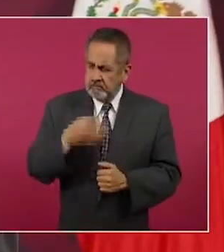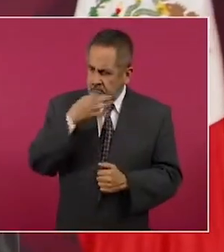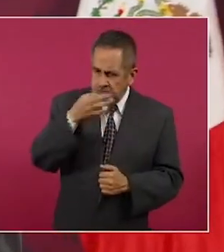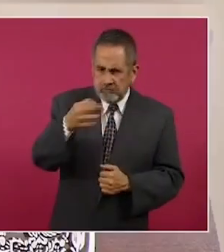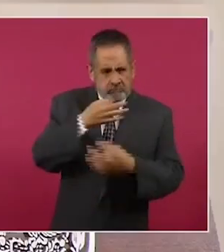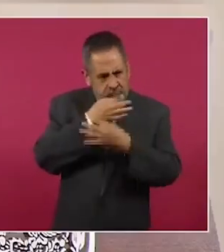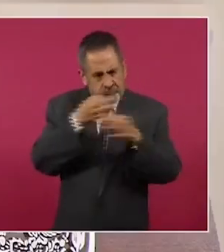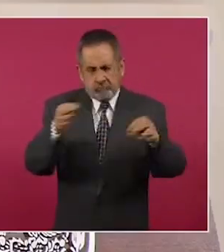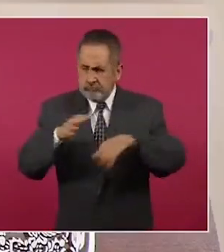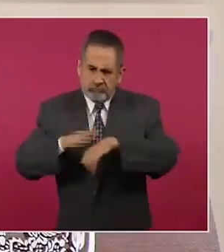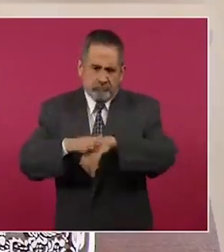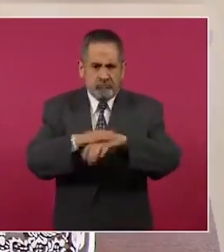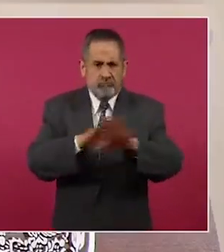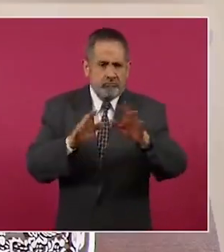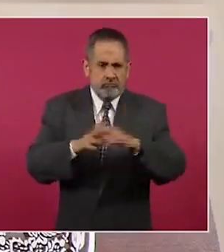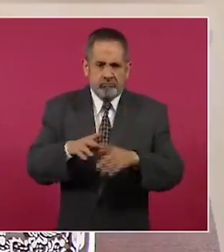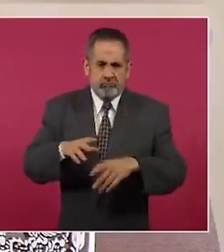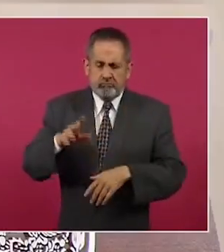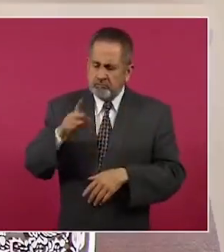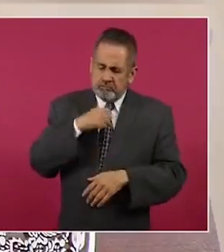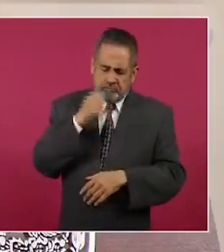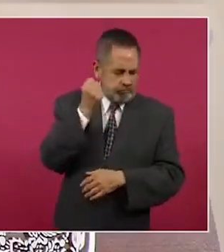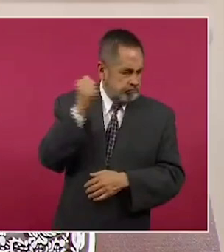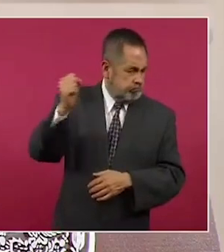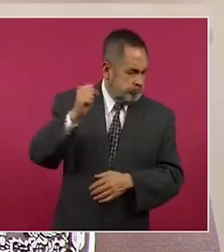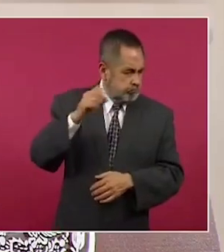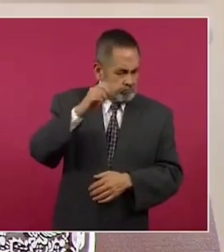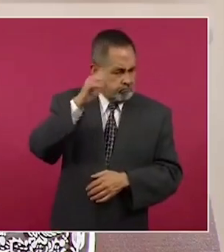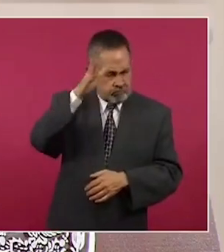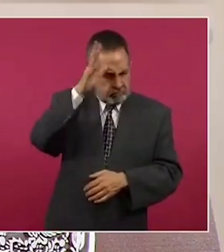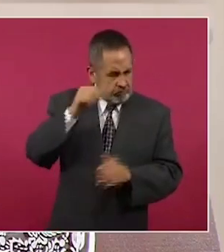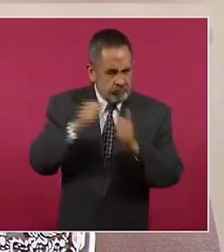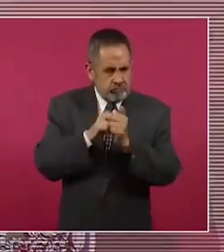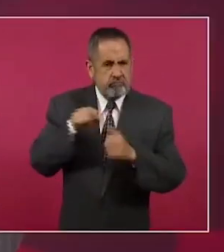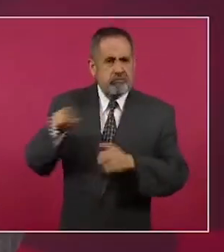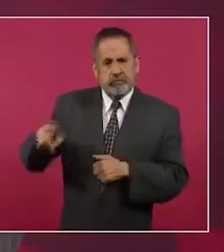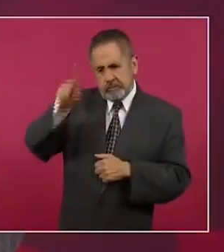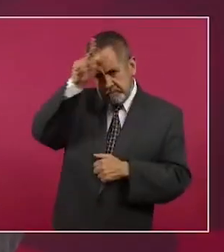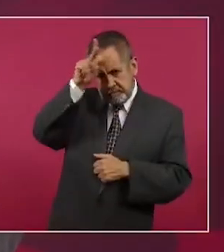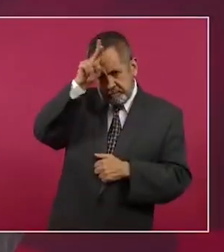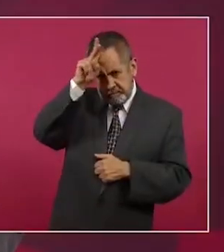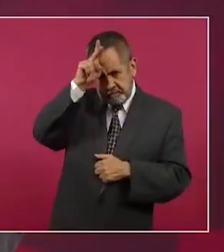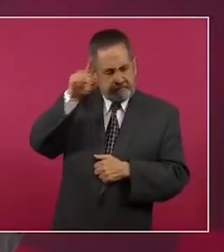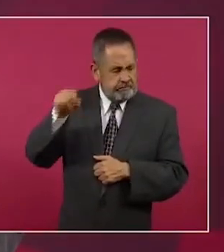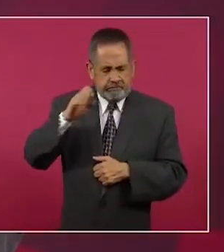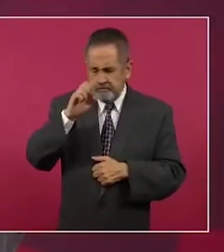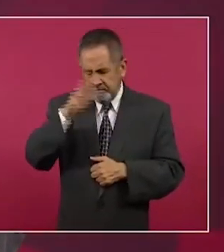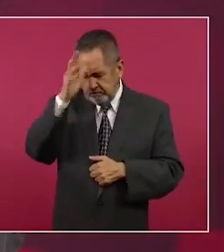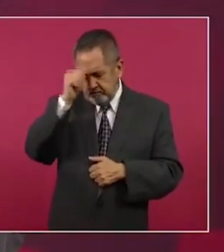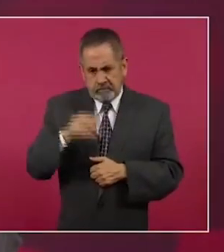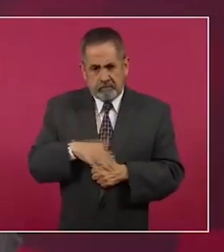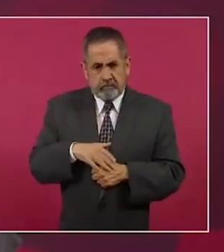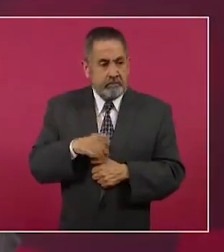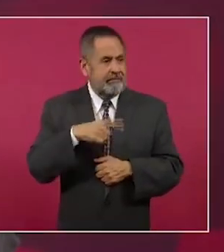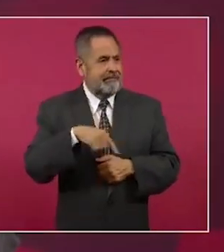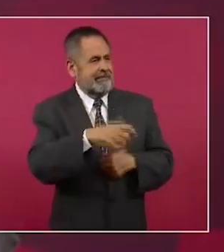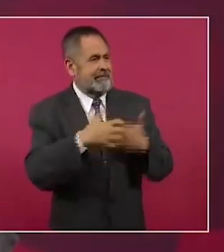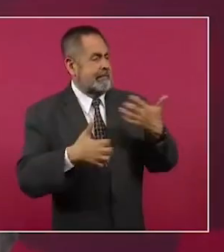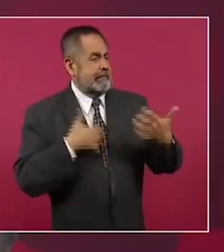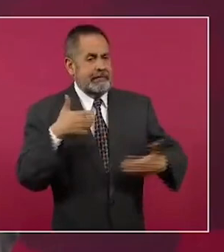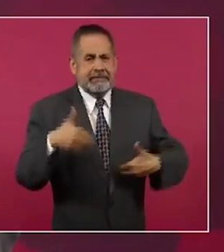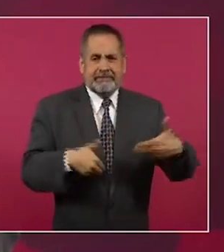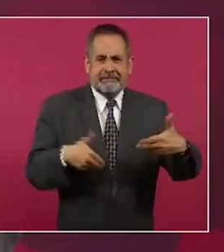manifestar nuestra protesta por lo sucedido en Perú. Les molesta mucho a